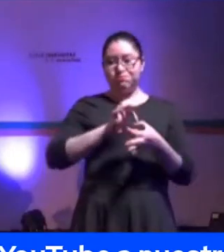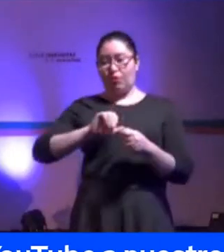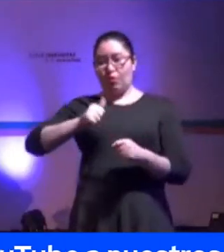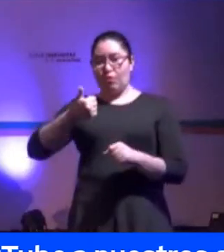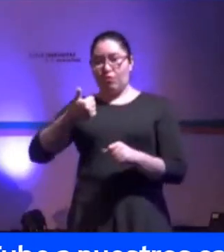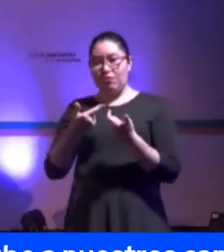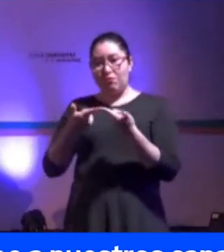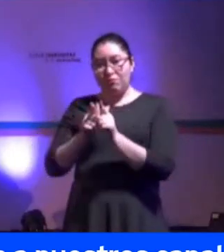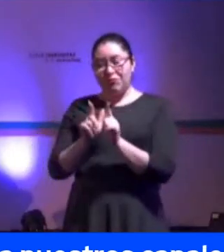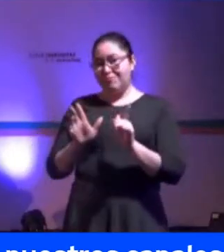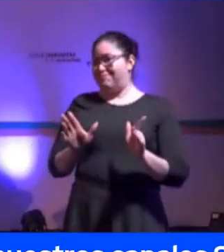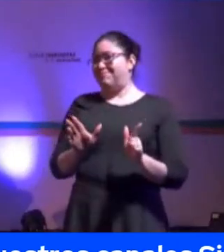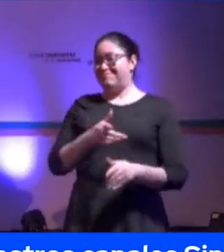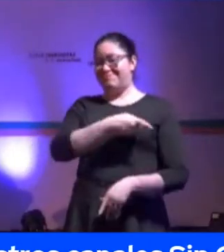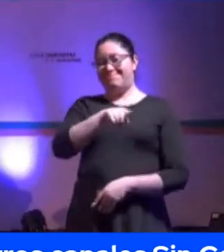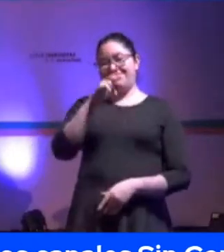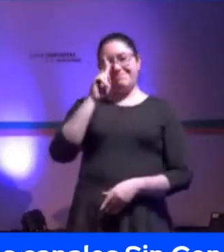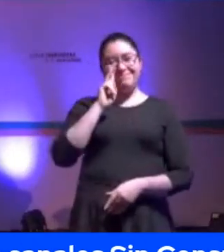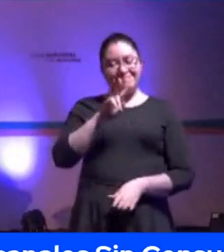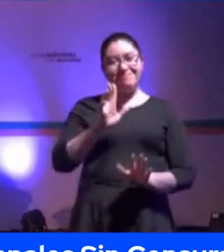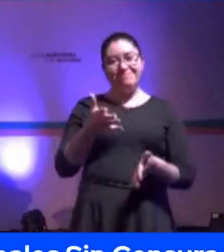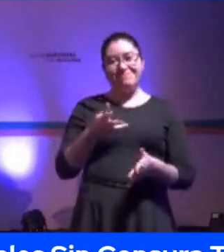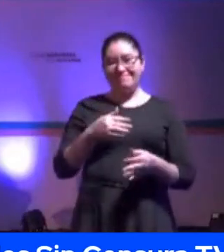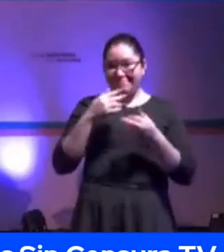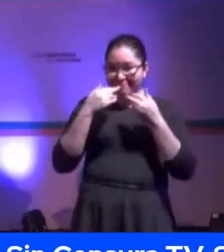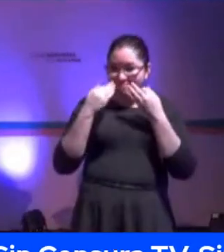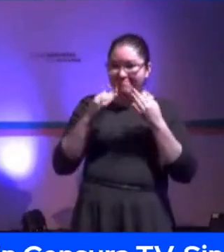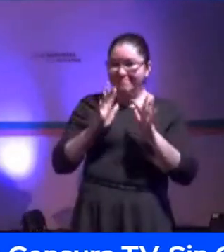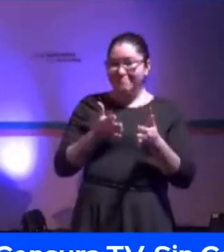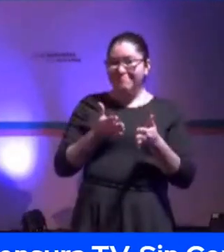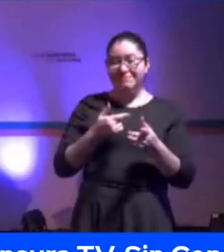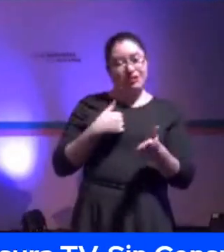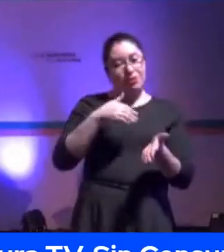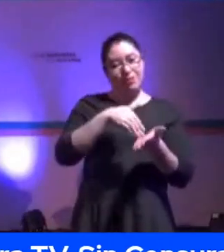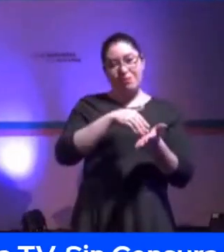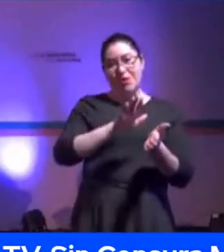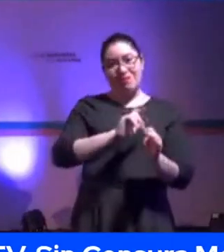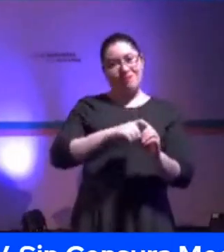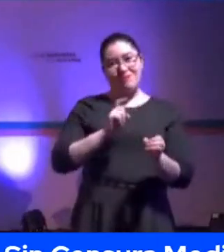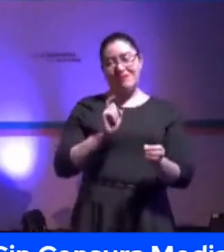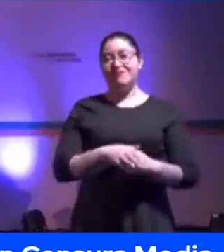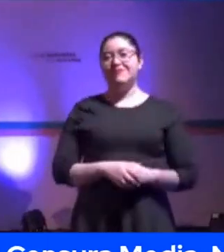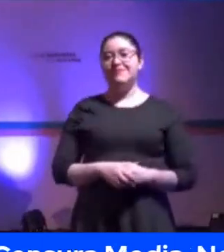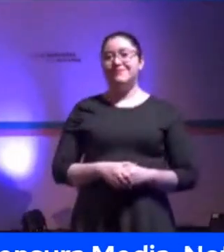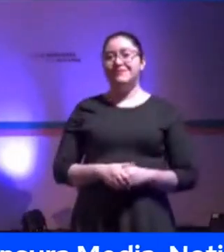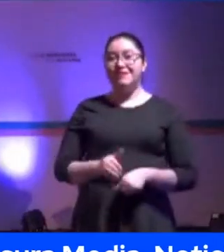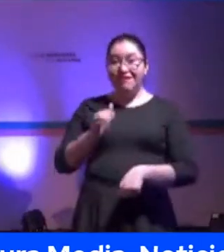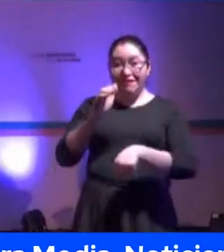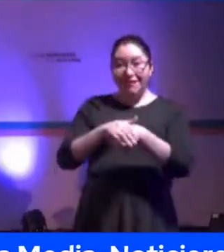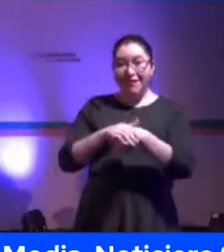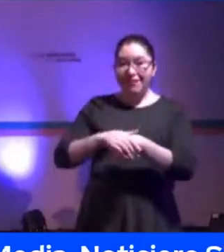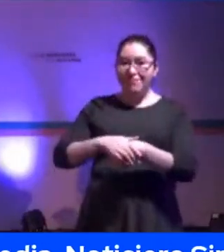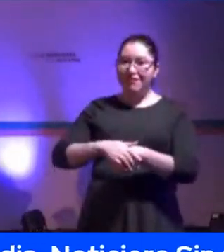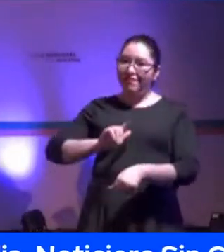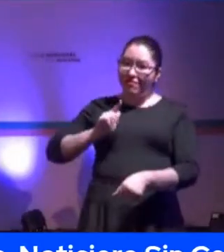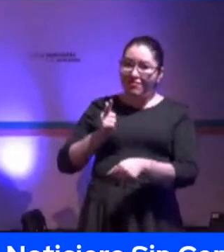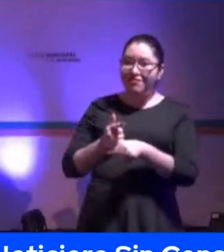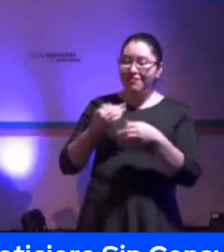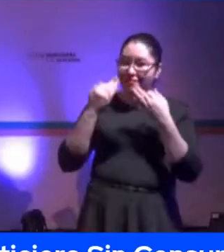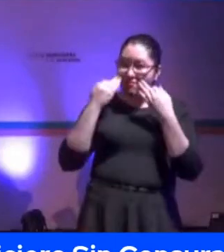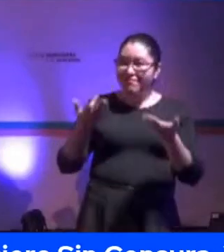ya se debería de dar cuenta, ya le deberían de ver un whatsappazo: oye, estás fuera. Amigo, date cuenta, ya se acabó